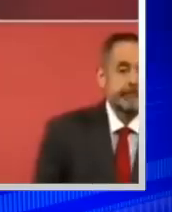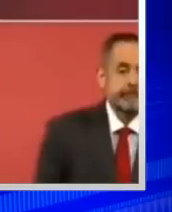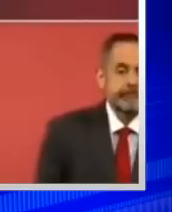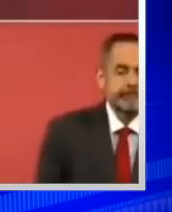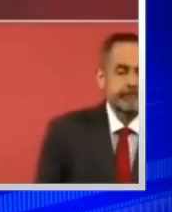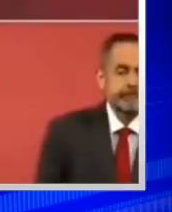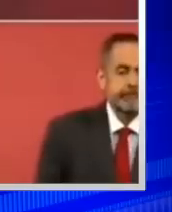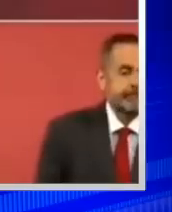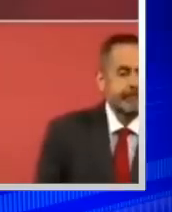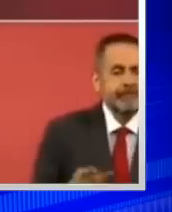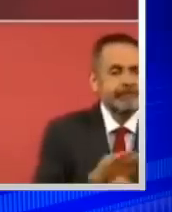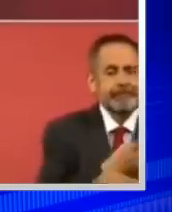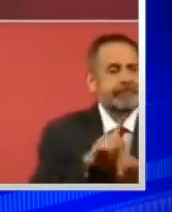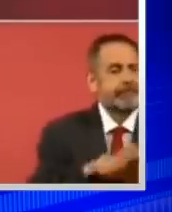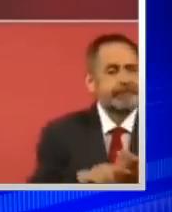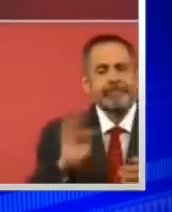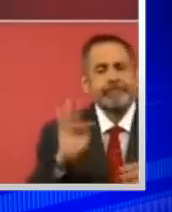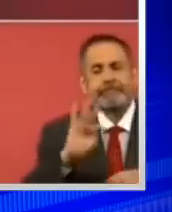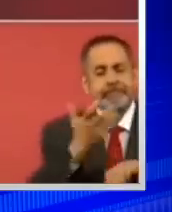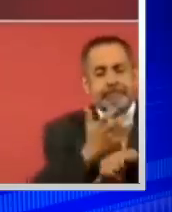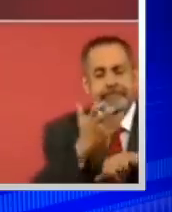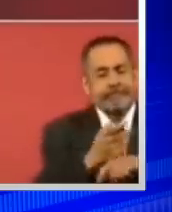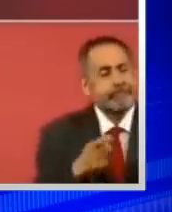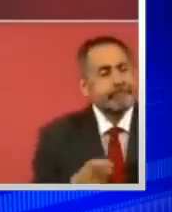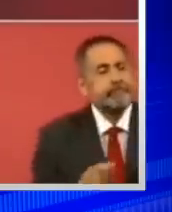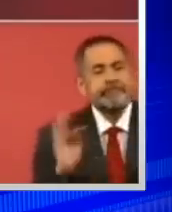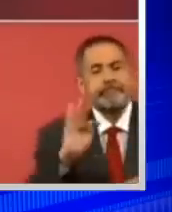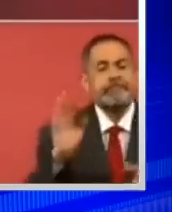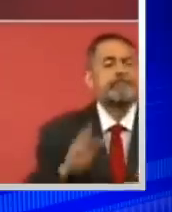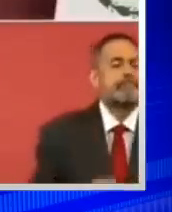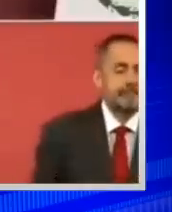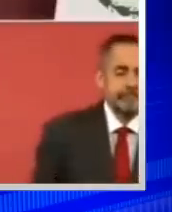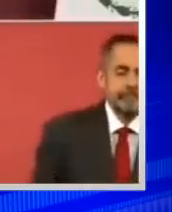¿Qué pasaría en Estados Unidos si no